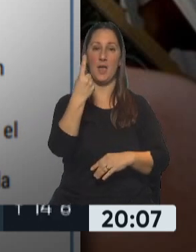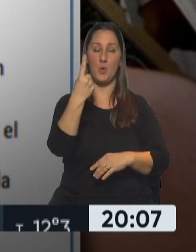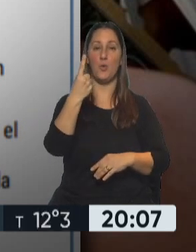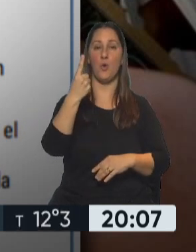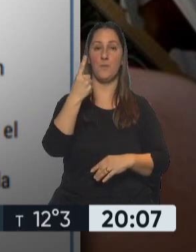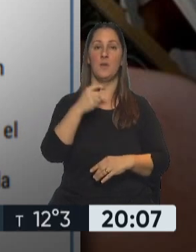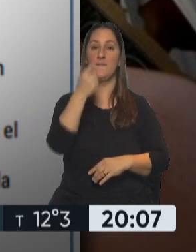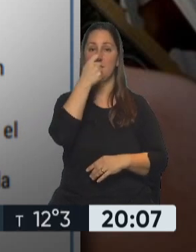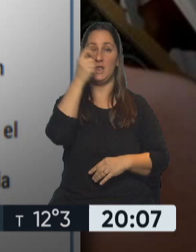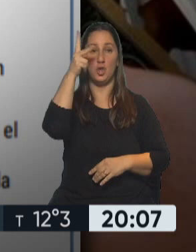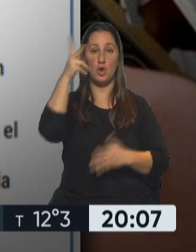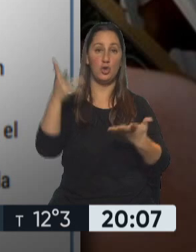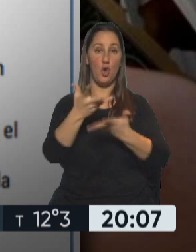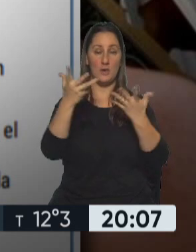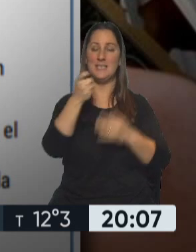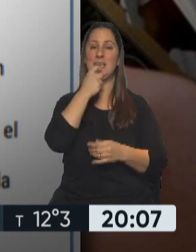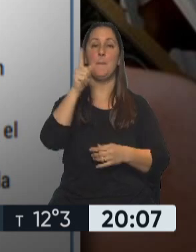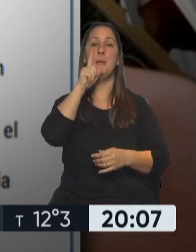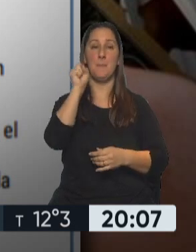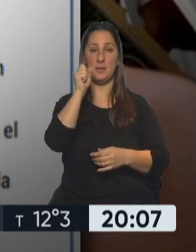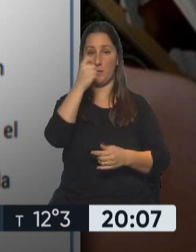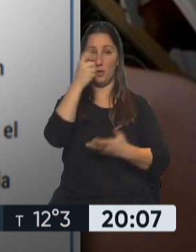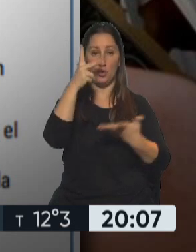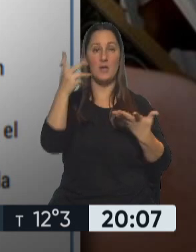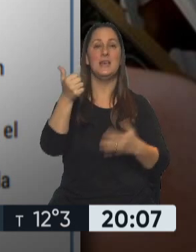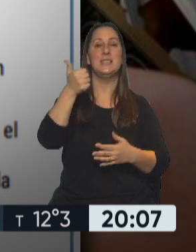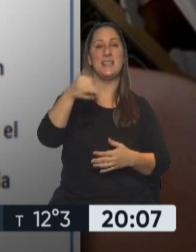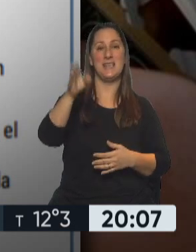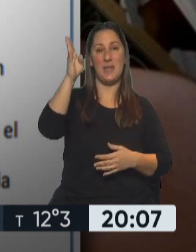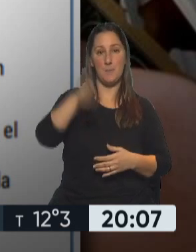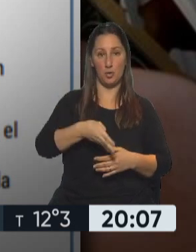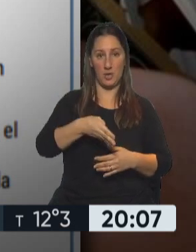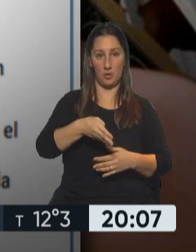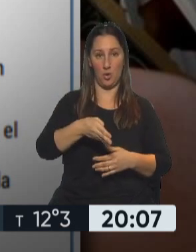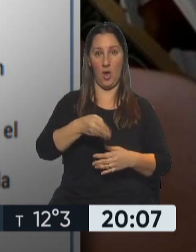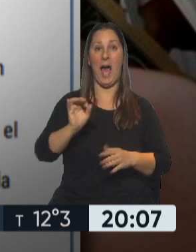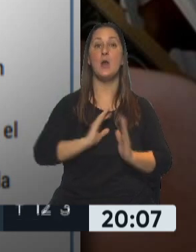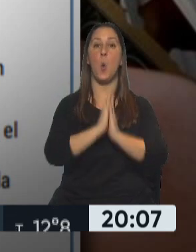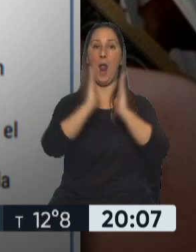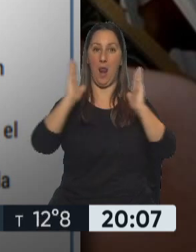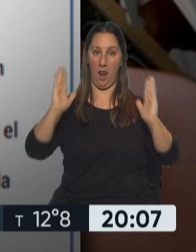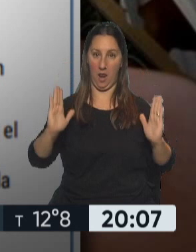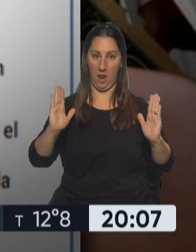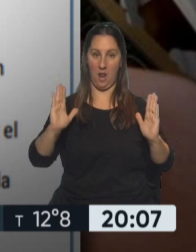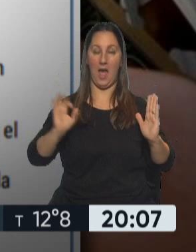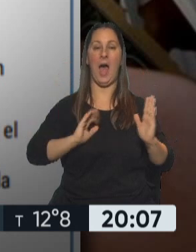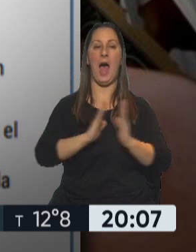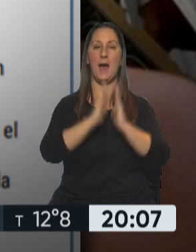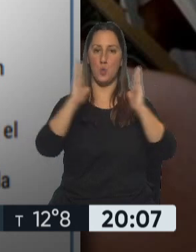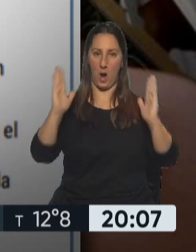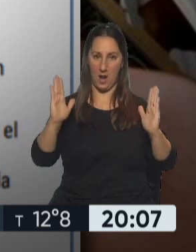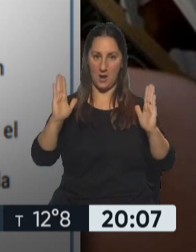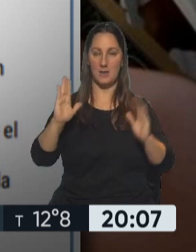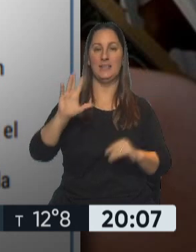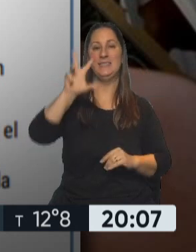días si pongo mil pesos me van a dar 60 por ciento de esos mil pesos anual está la nueva desgravaciones a